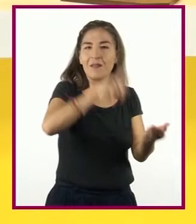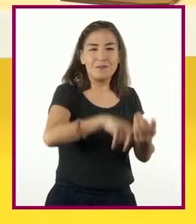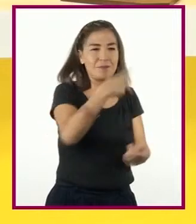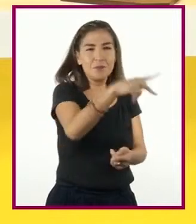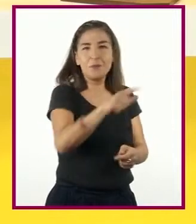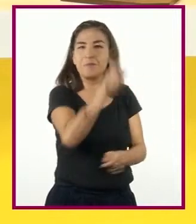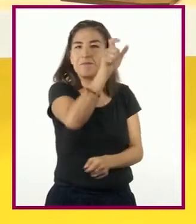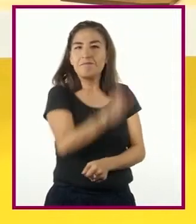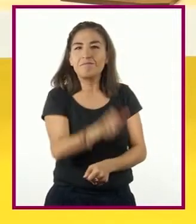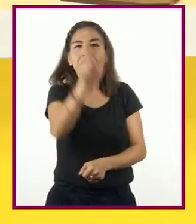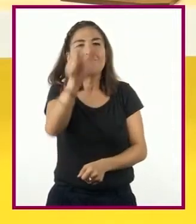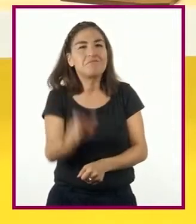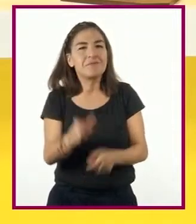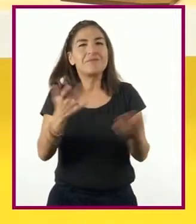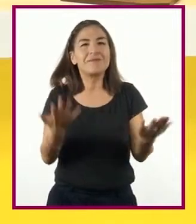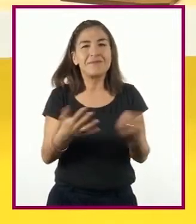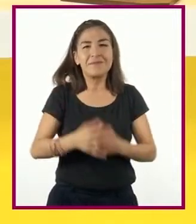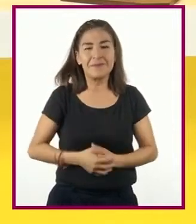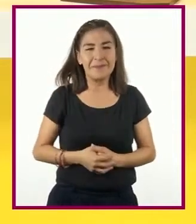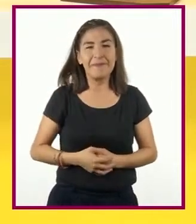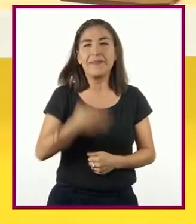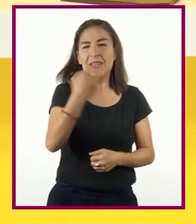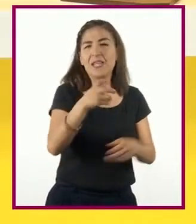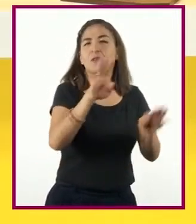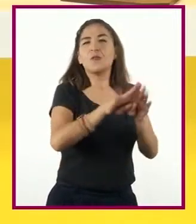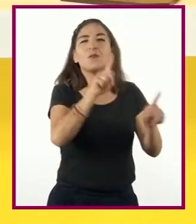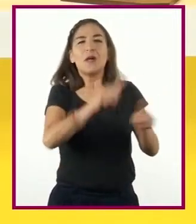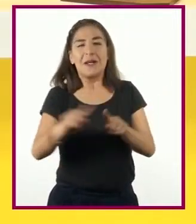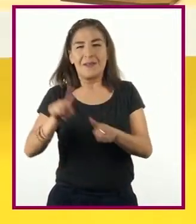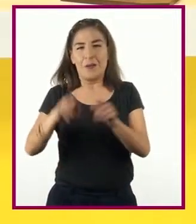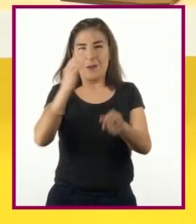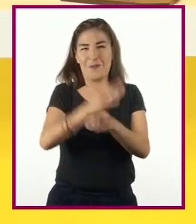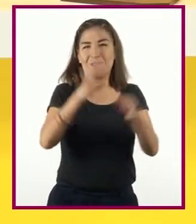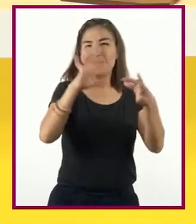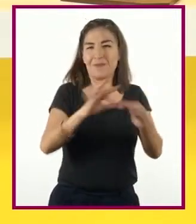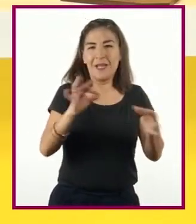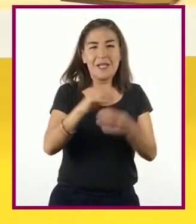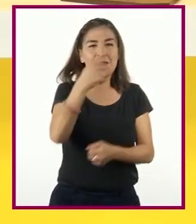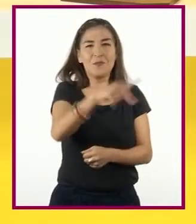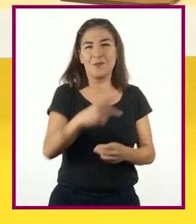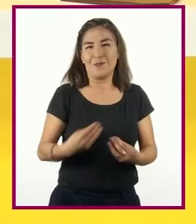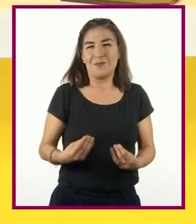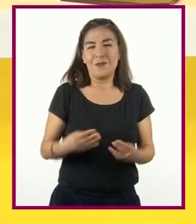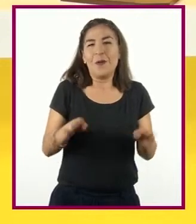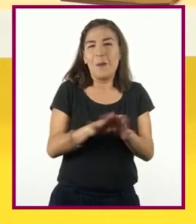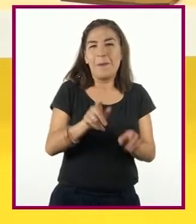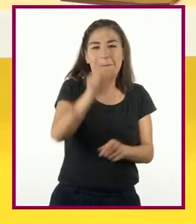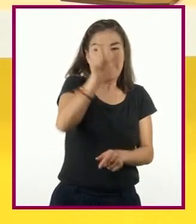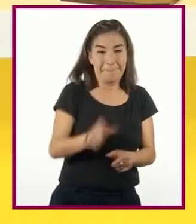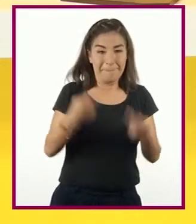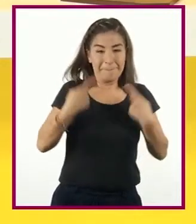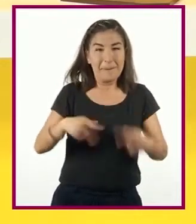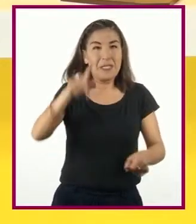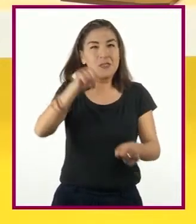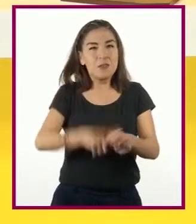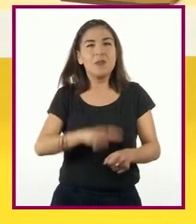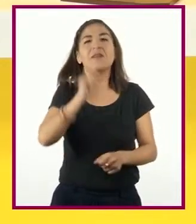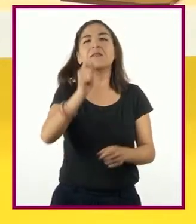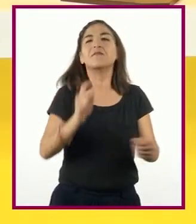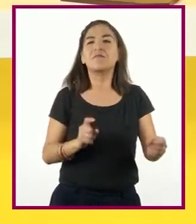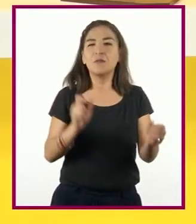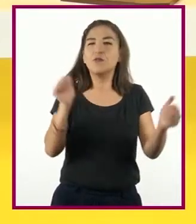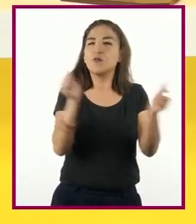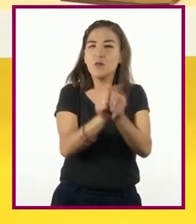identidad? Dentro de todos estos rasgos que mencionaron como parte de su identidad, hay aquellos que tienen relación